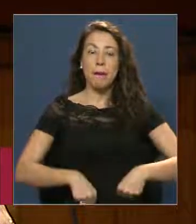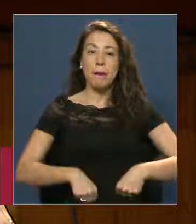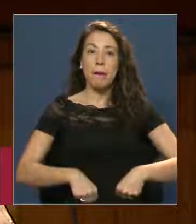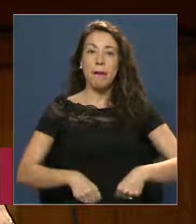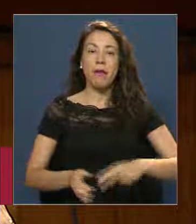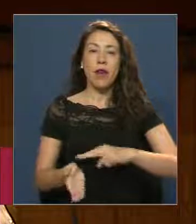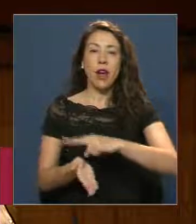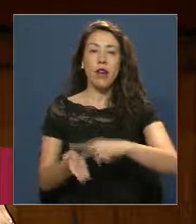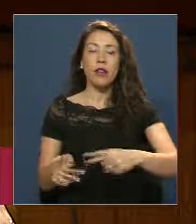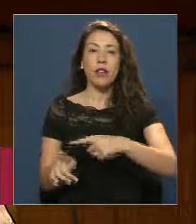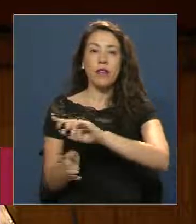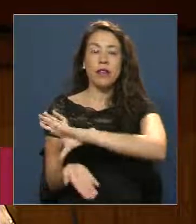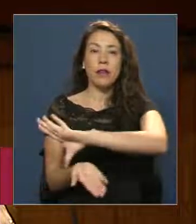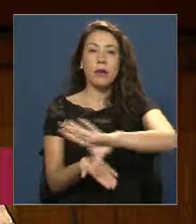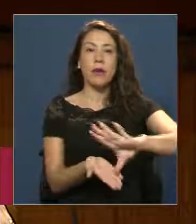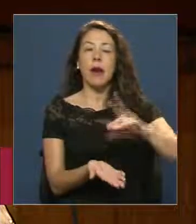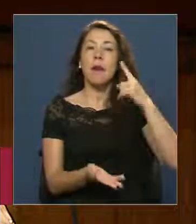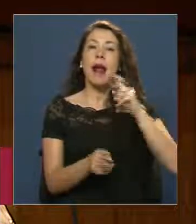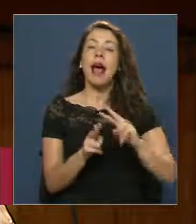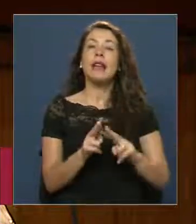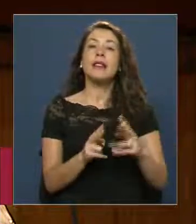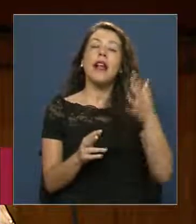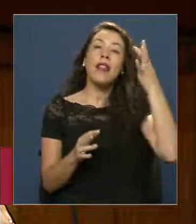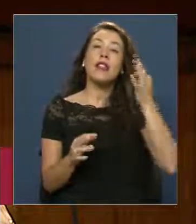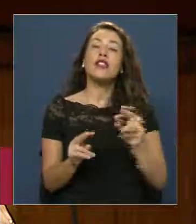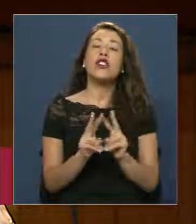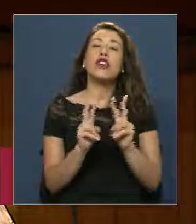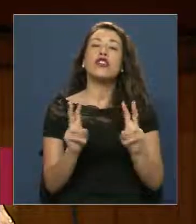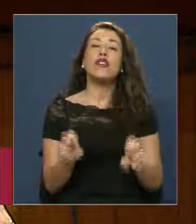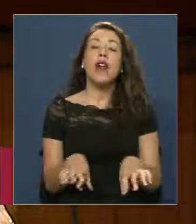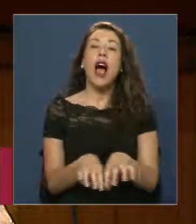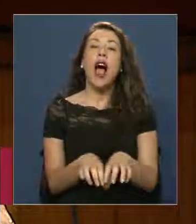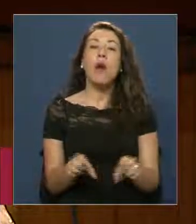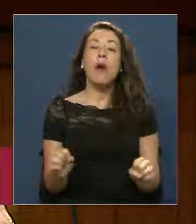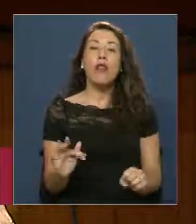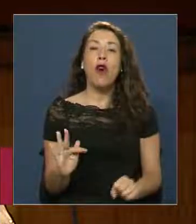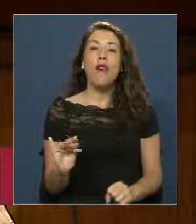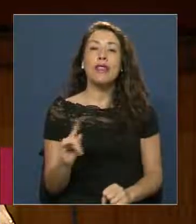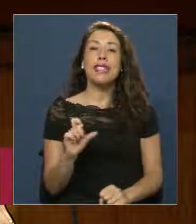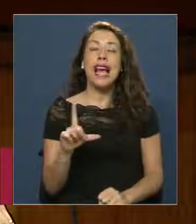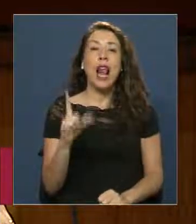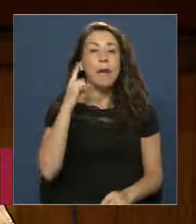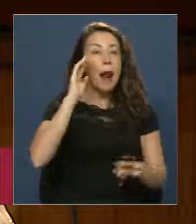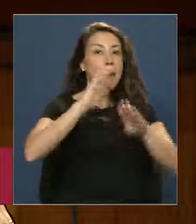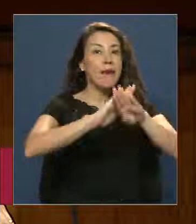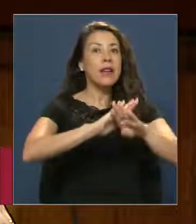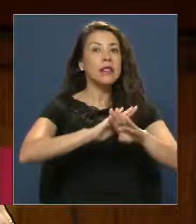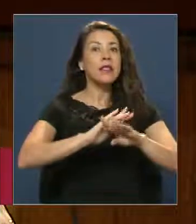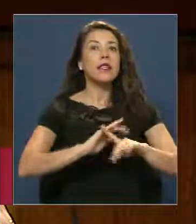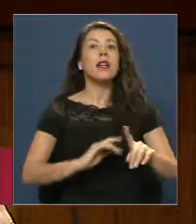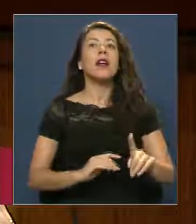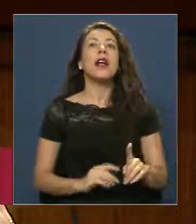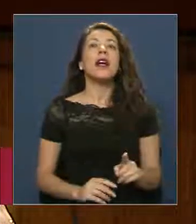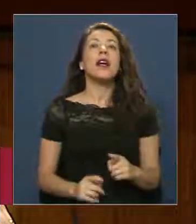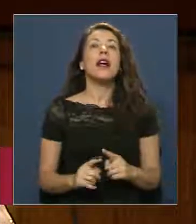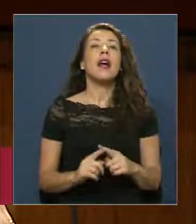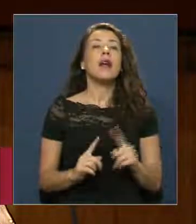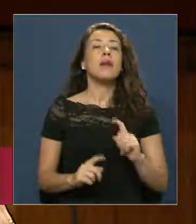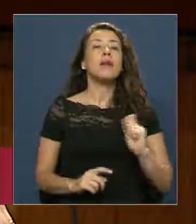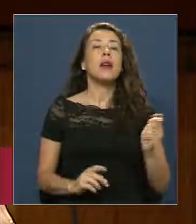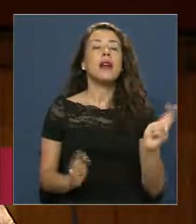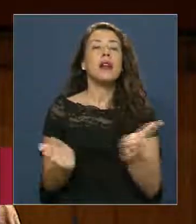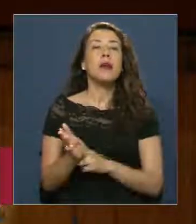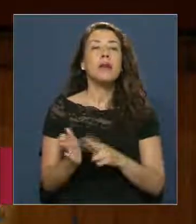la Convención Multilateral para aplicar las medidas relacionadas con los tratados fiscales para prevenir la erosión de las bases imponibles y el traslado